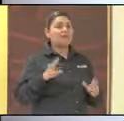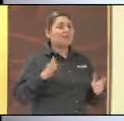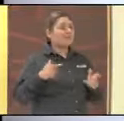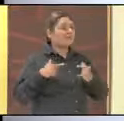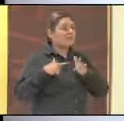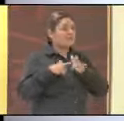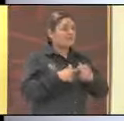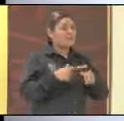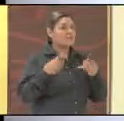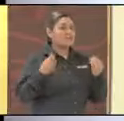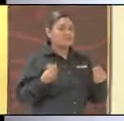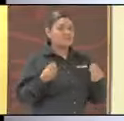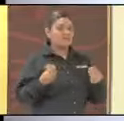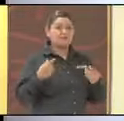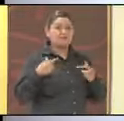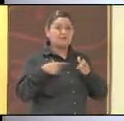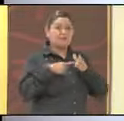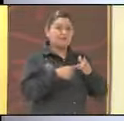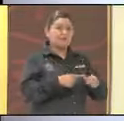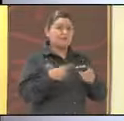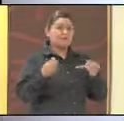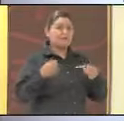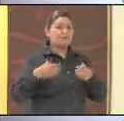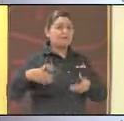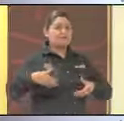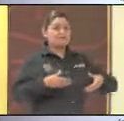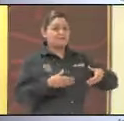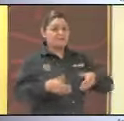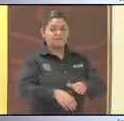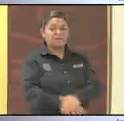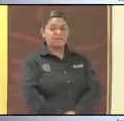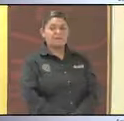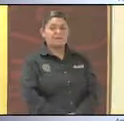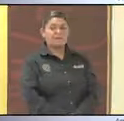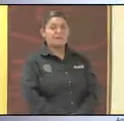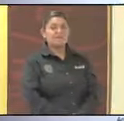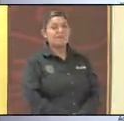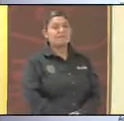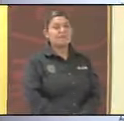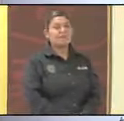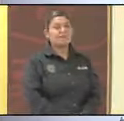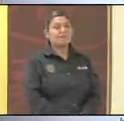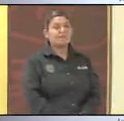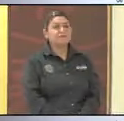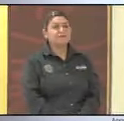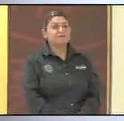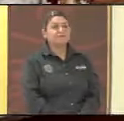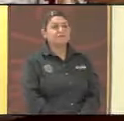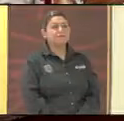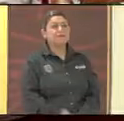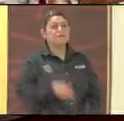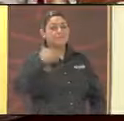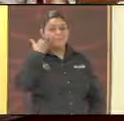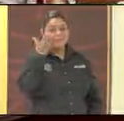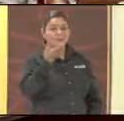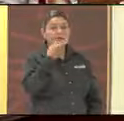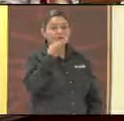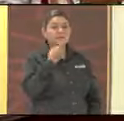avanzando bastante, bastante en los caminos rurales. Muy bien, pues también les quiero comentar